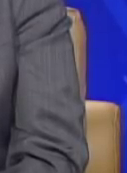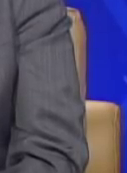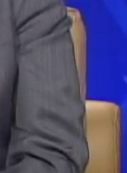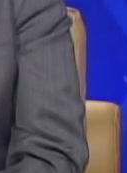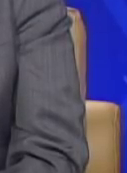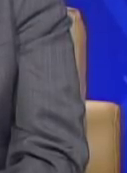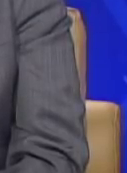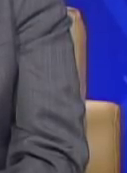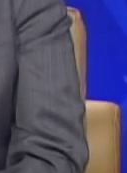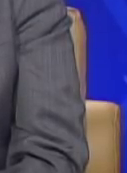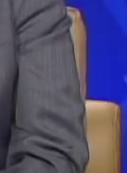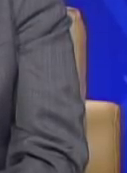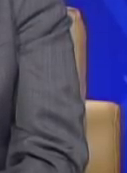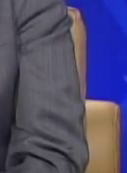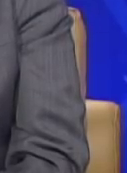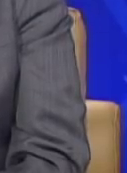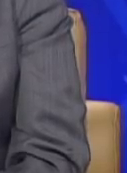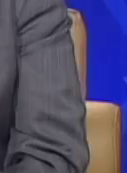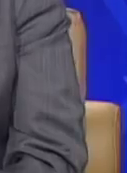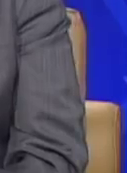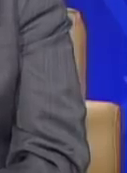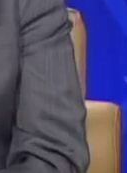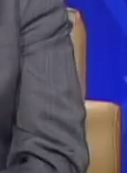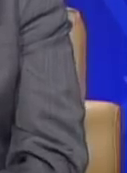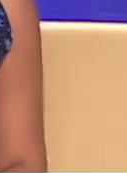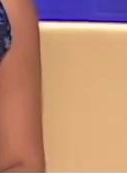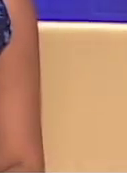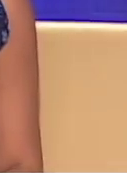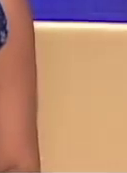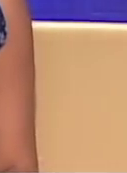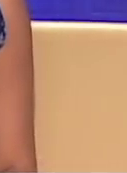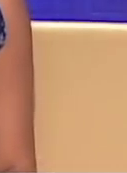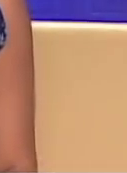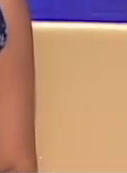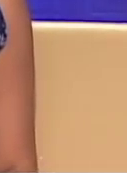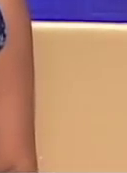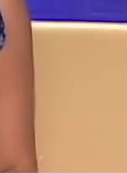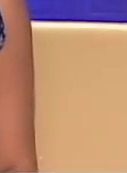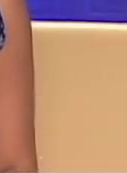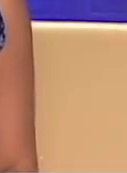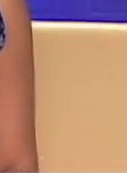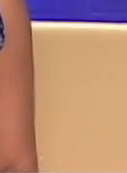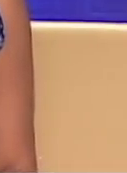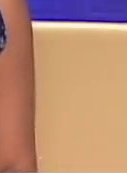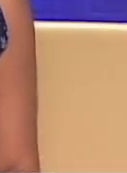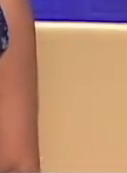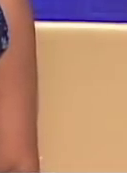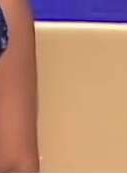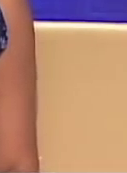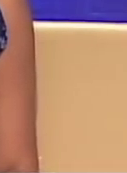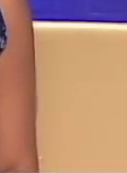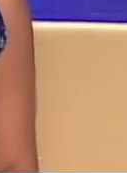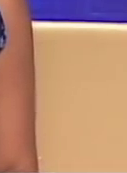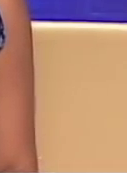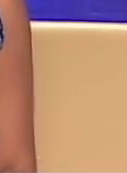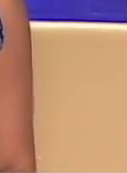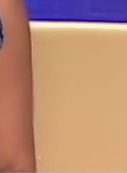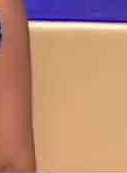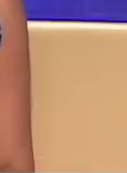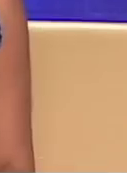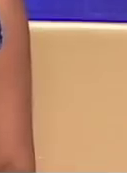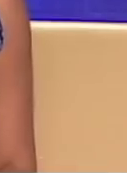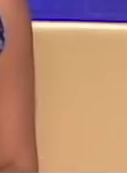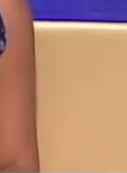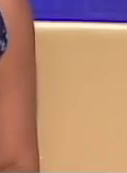entrevista de una visión con jose antonio gil yépez director de datanálisis gracias a ustedes también por habernos acompañado y los voy a dejar nuevamente con milagros